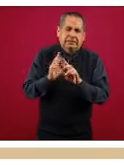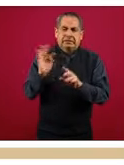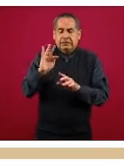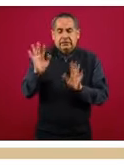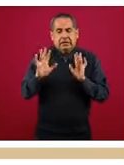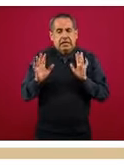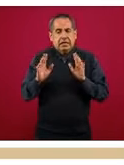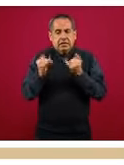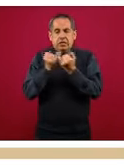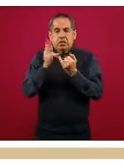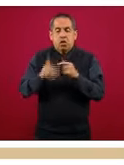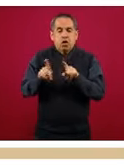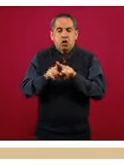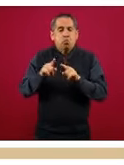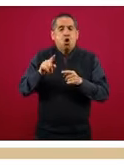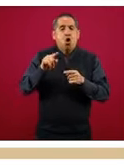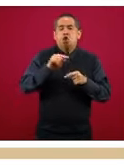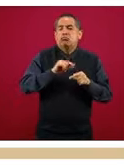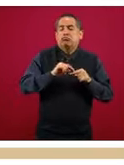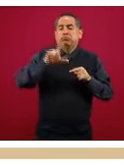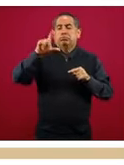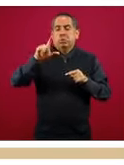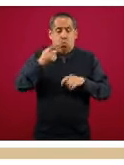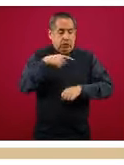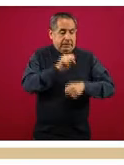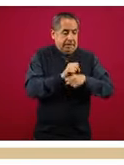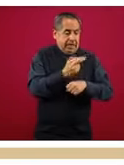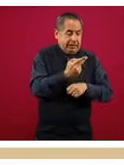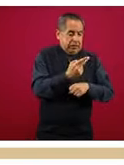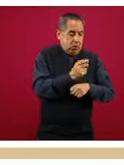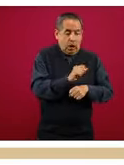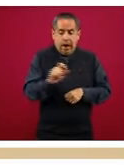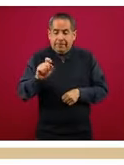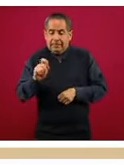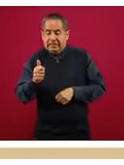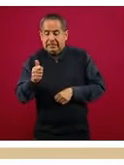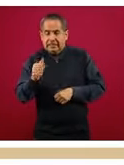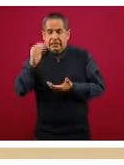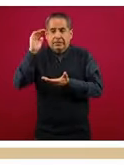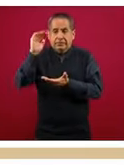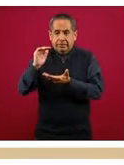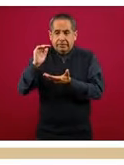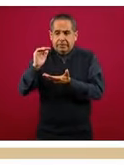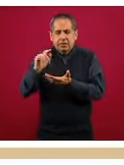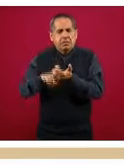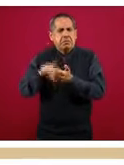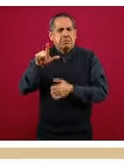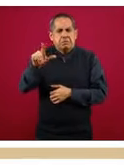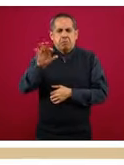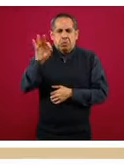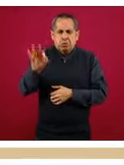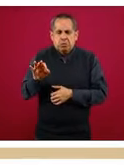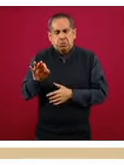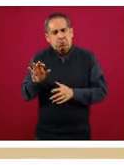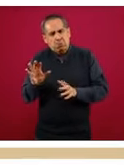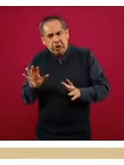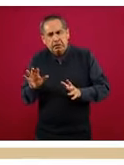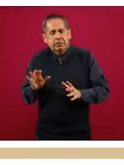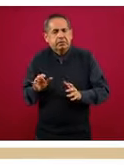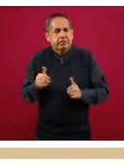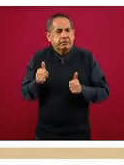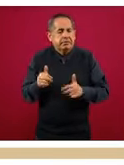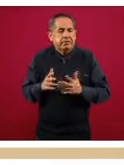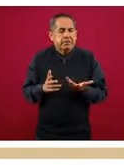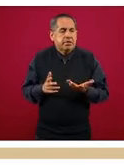caso nacional, con esta reducción entre la semana 25 y la 26, que es de 17%.